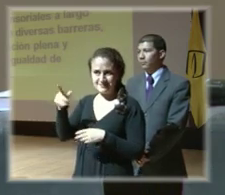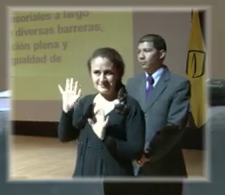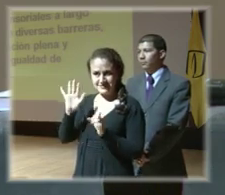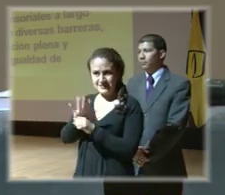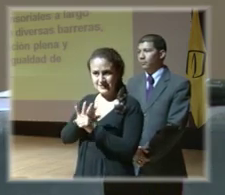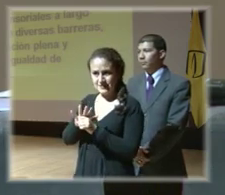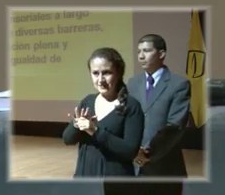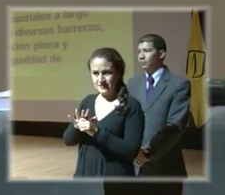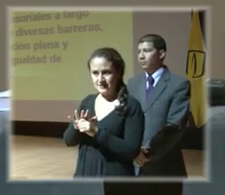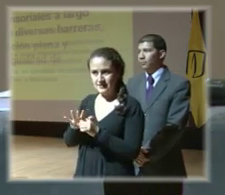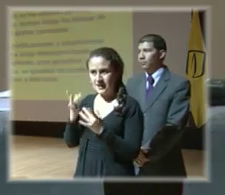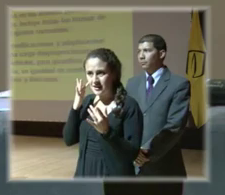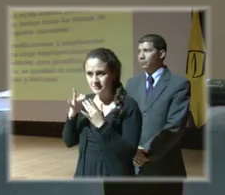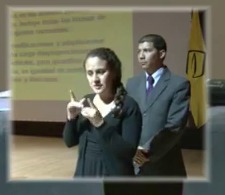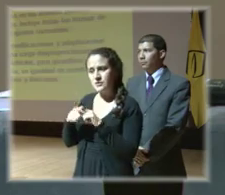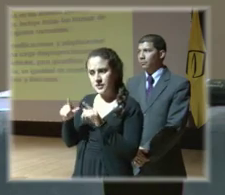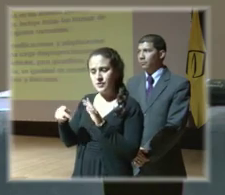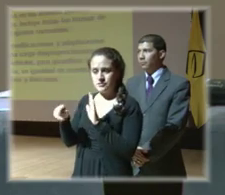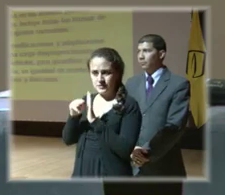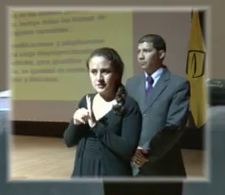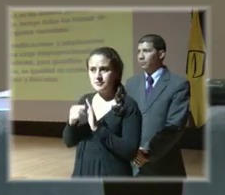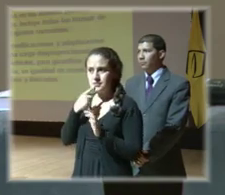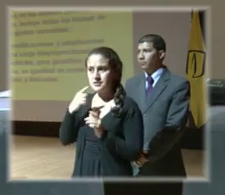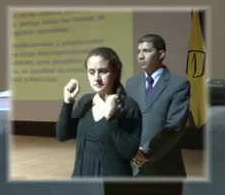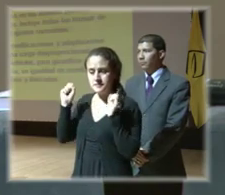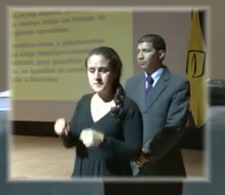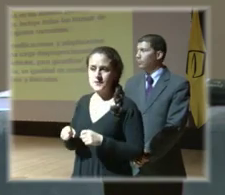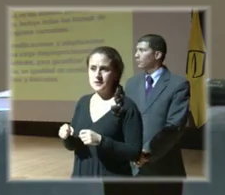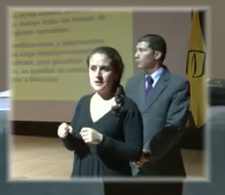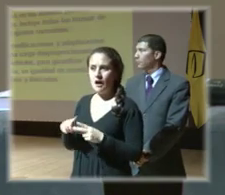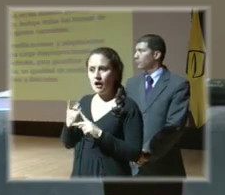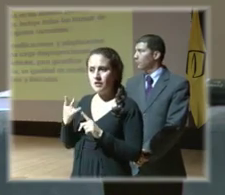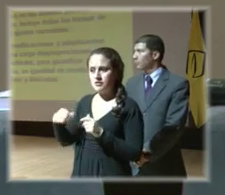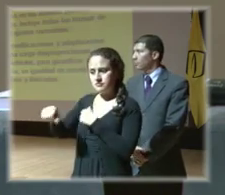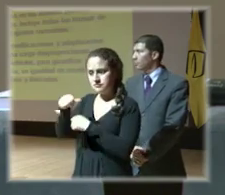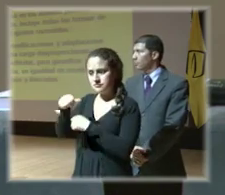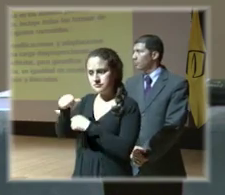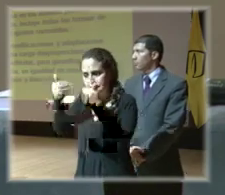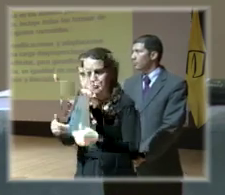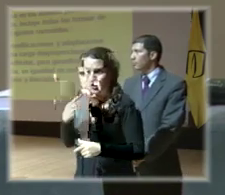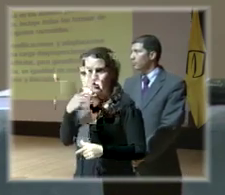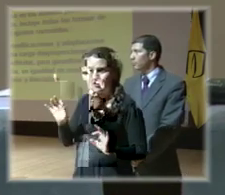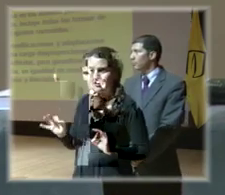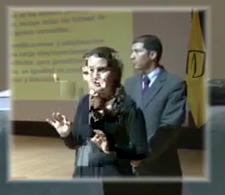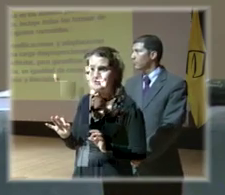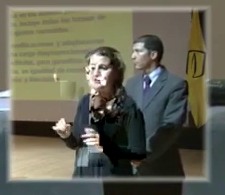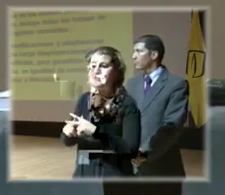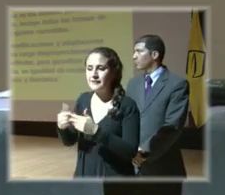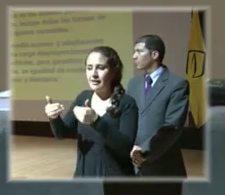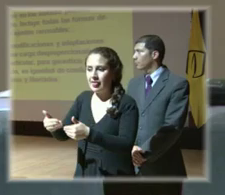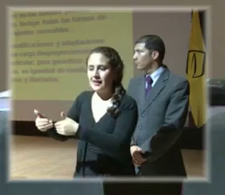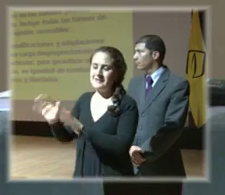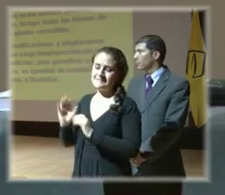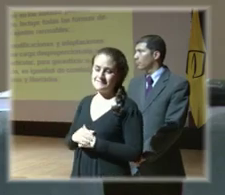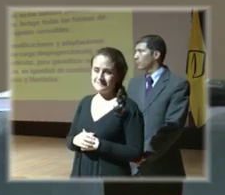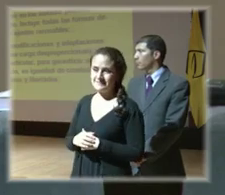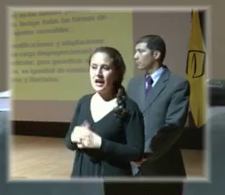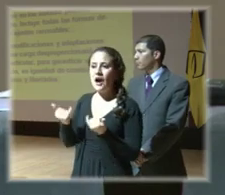no de facto, pero ni siquiera normativamente, tienen en este momento una incapacidad. El gran reto entonces